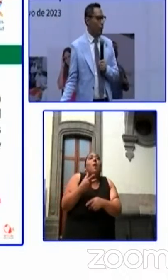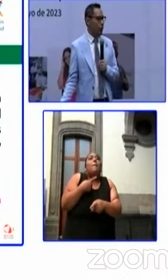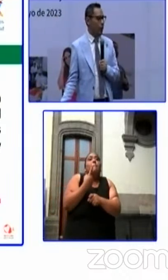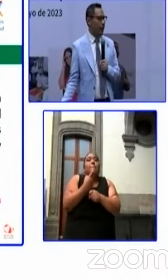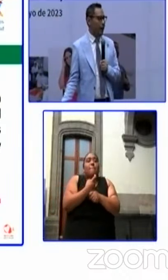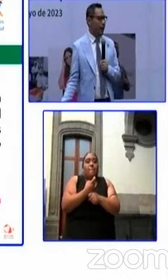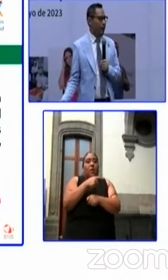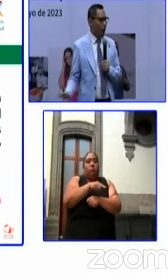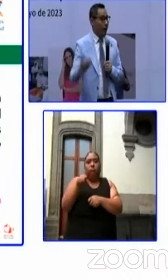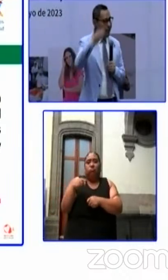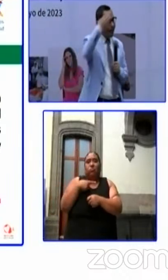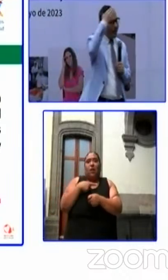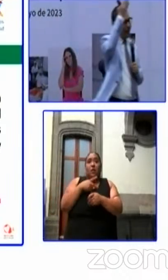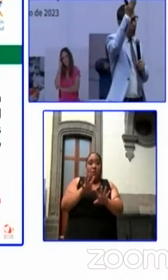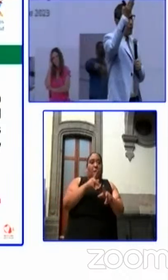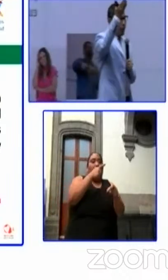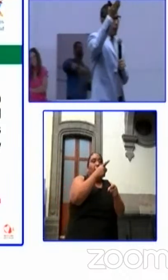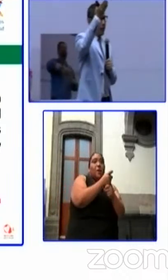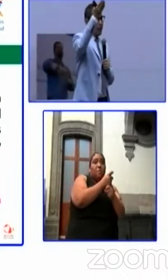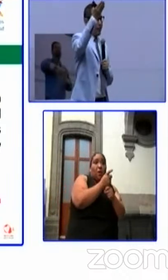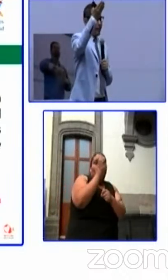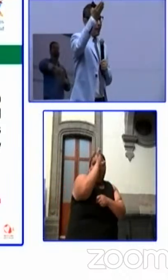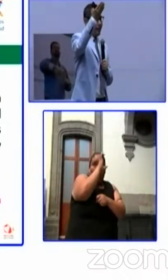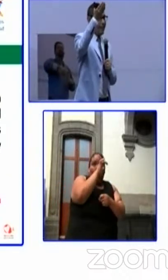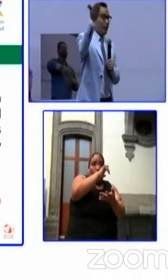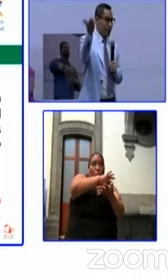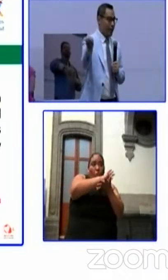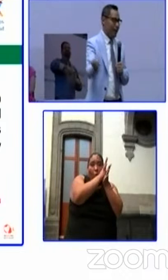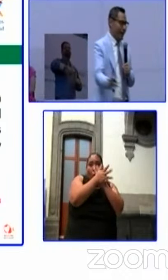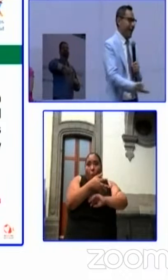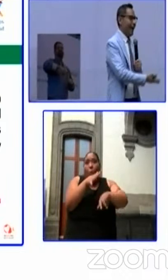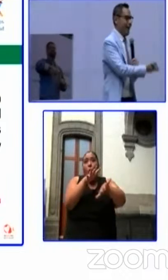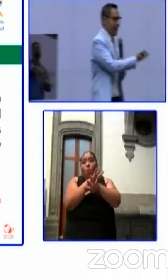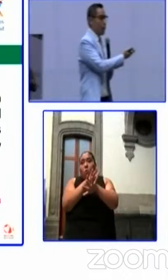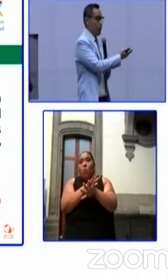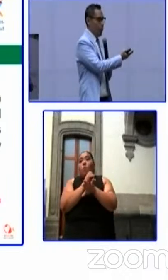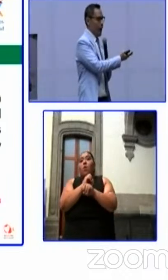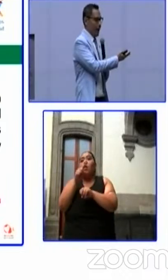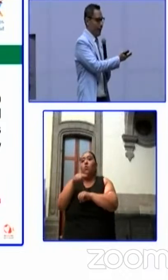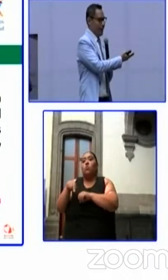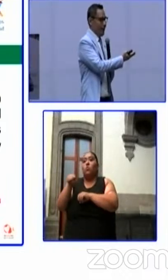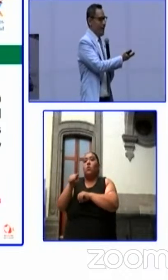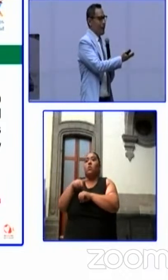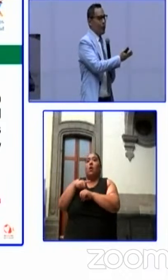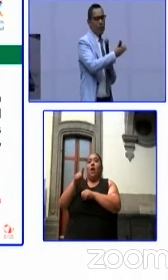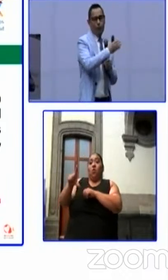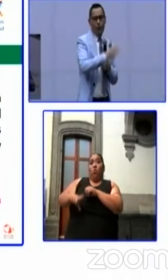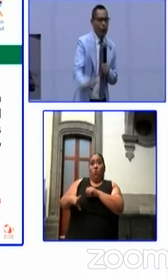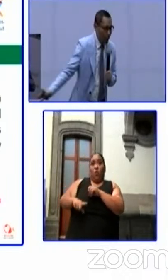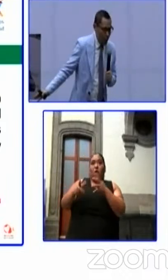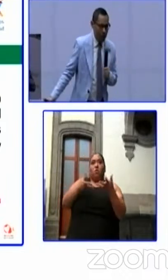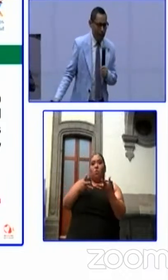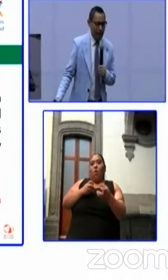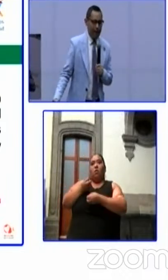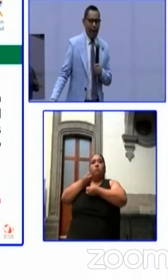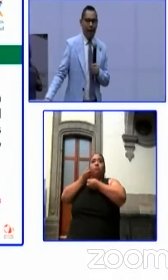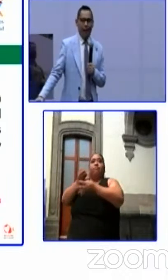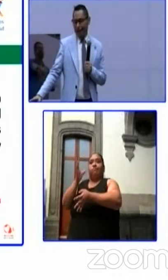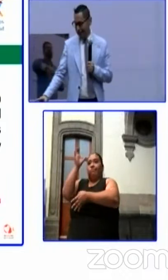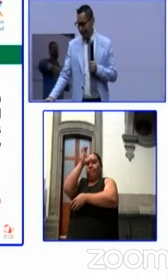de cultura o garantizar que el gobierno lo transversalice y entonces de esta manera genera cultura. Entonces fue todo un